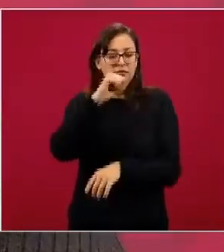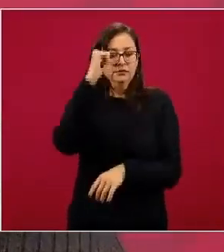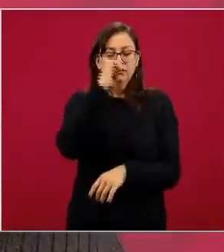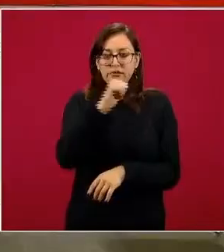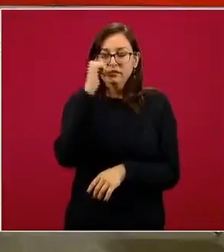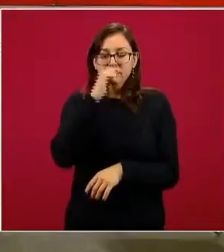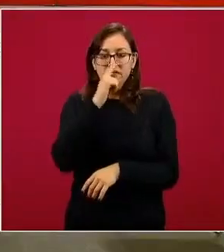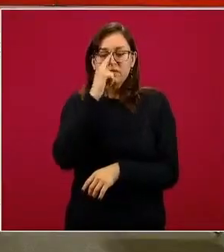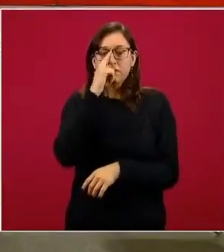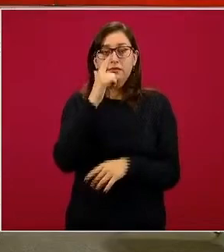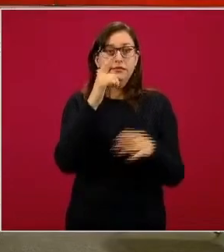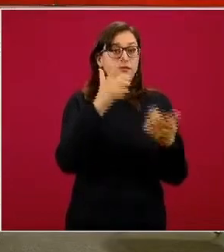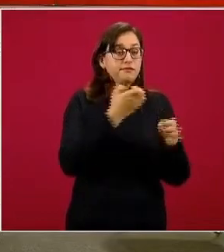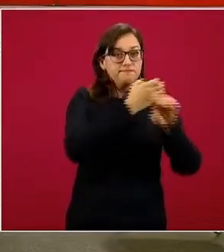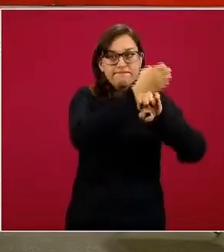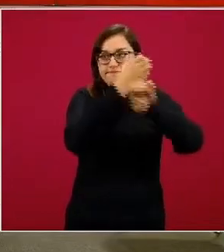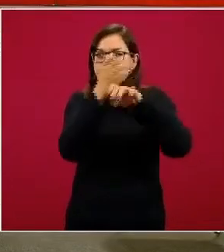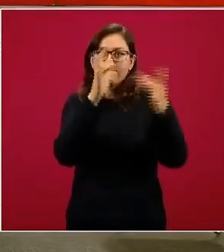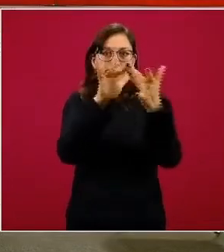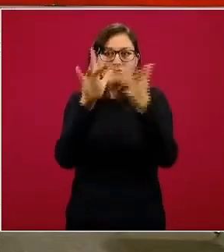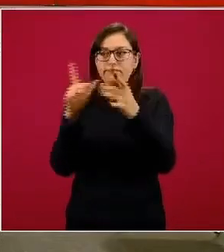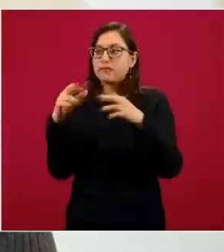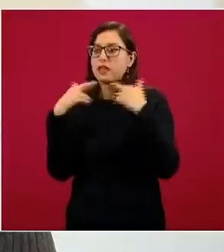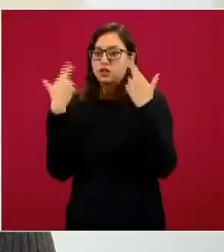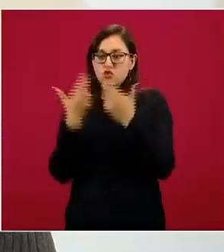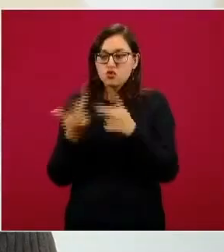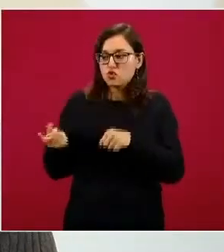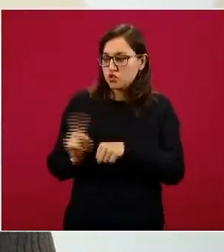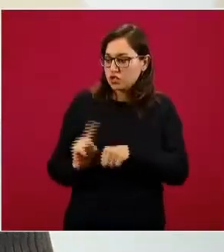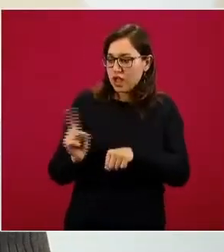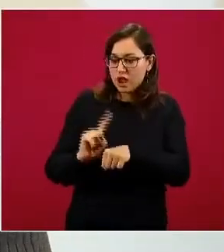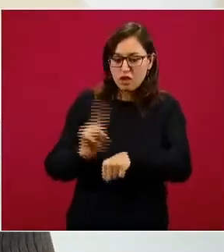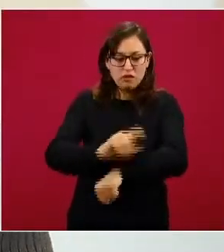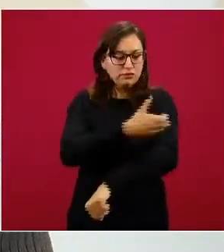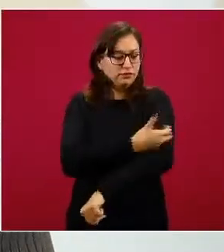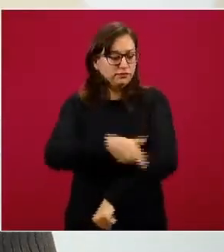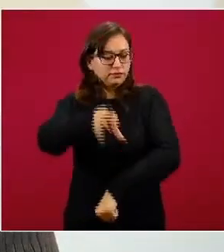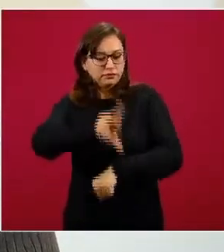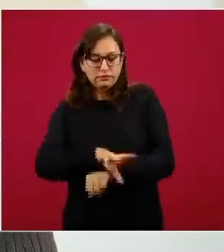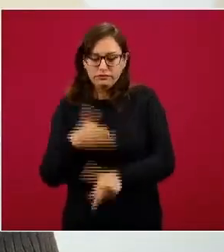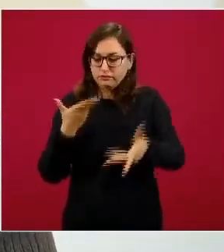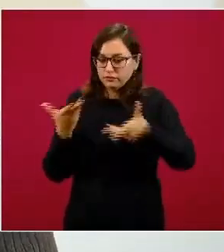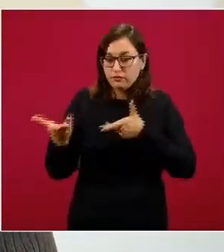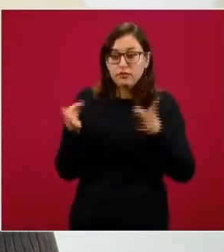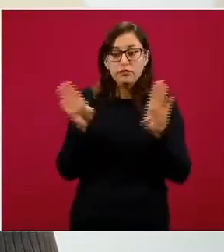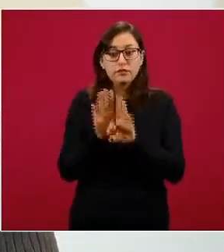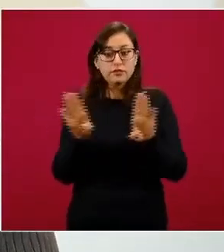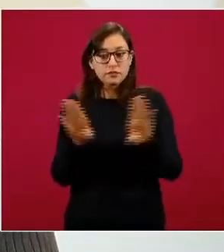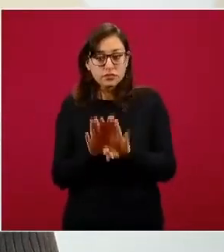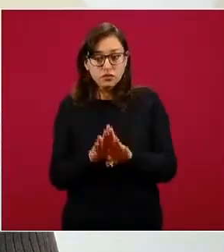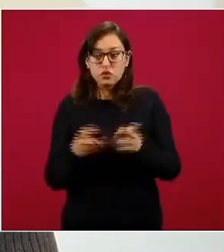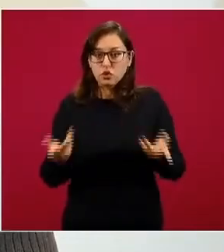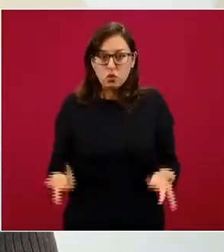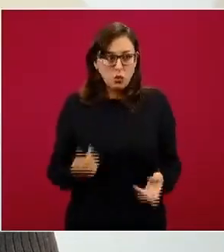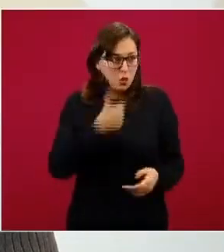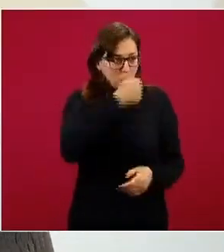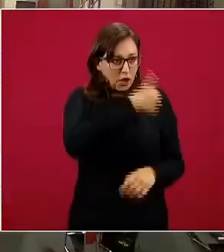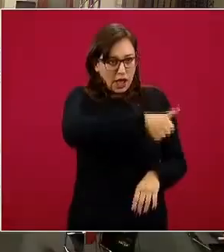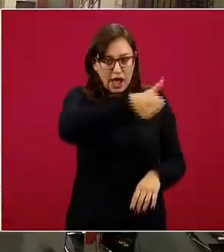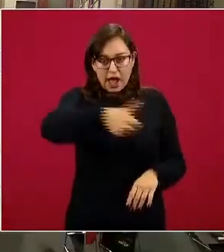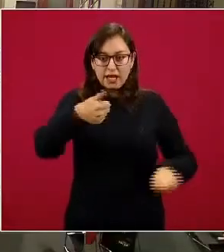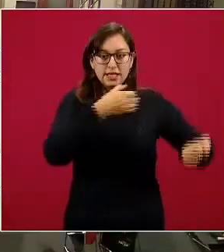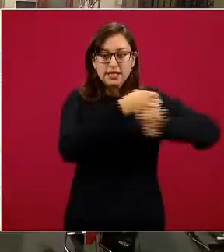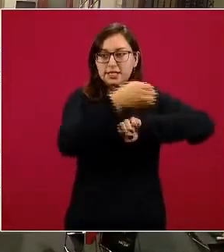en los estados, sino en reuniones diarias de coordinación, en donde se está analizando el comportamiento que tiene cada una de las